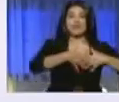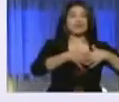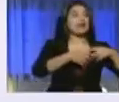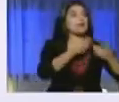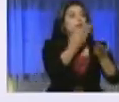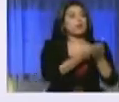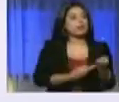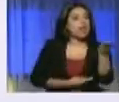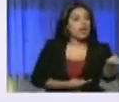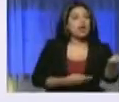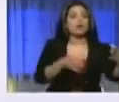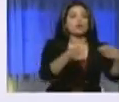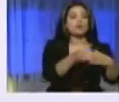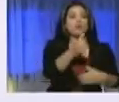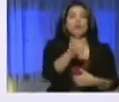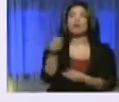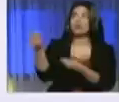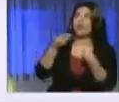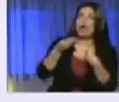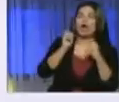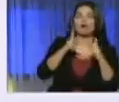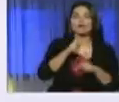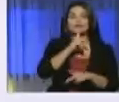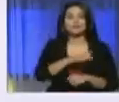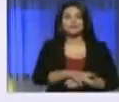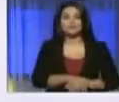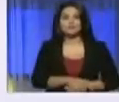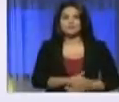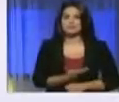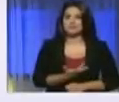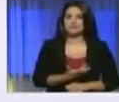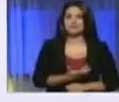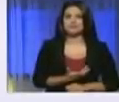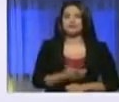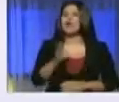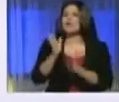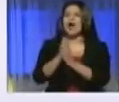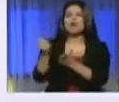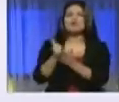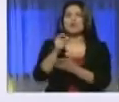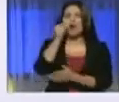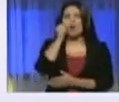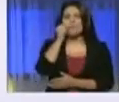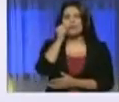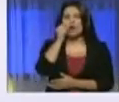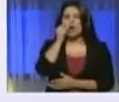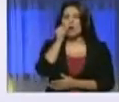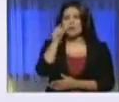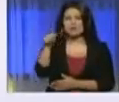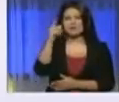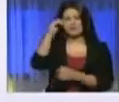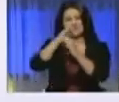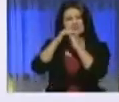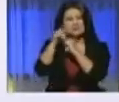ustedes, ayúdame en esto, Menéndez, aunque aquí debe estar. Cuando yo aumenté en mayo,